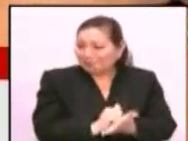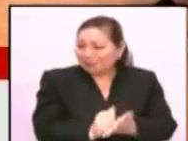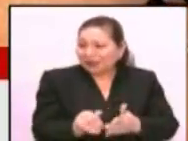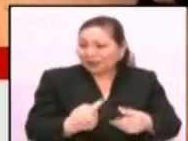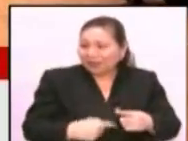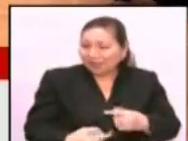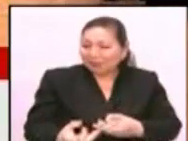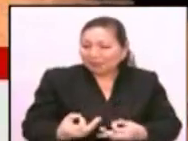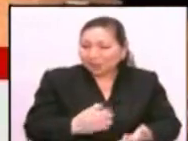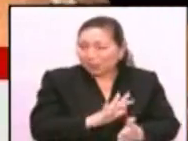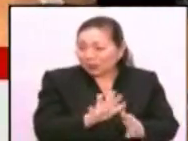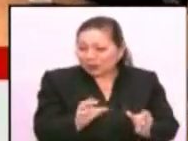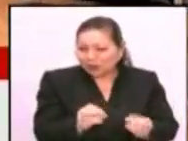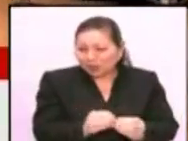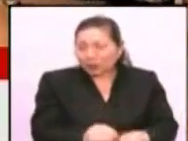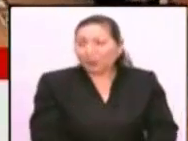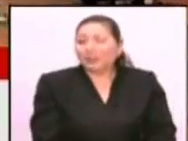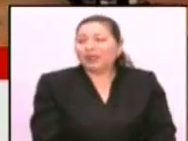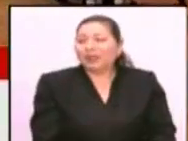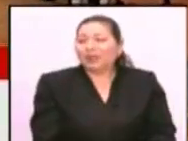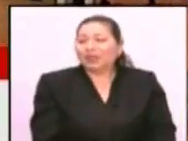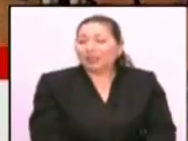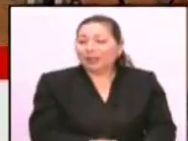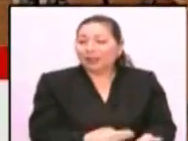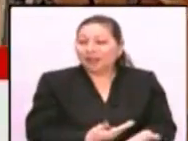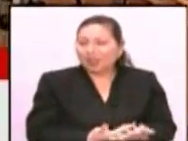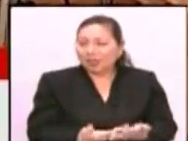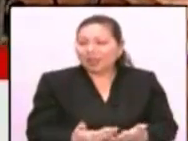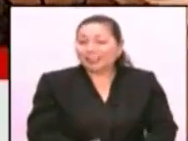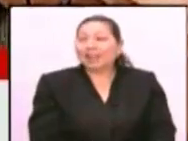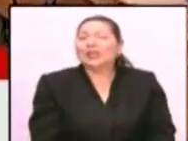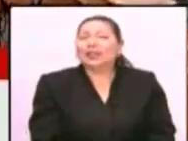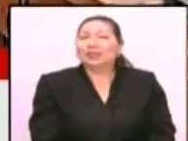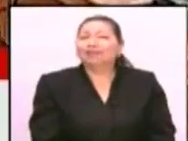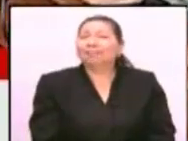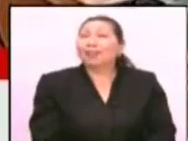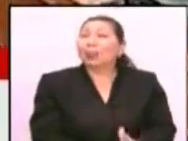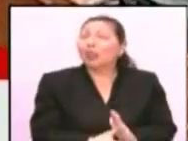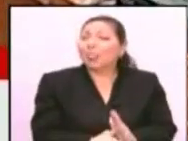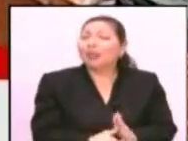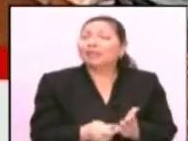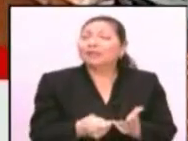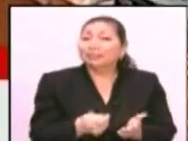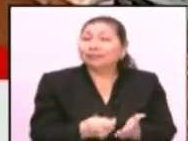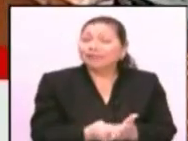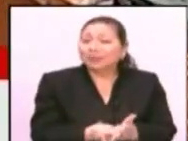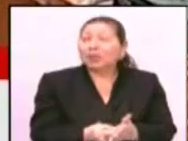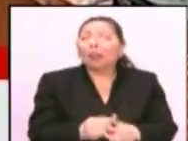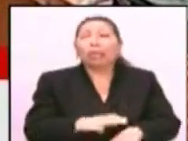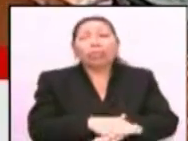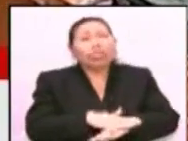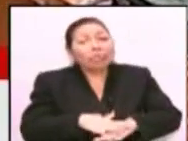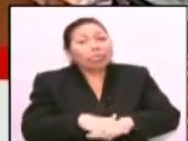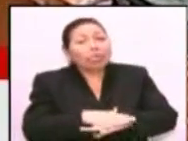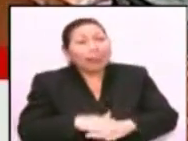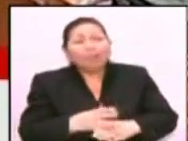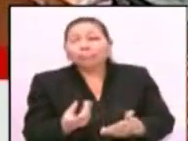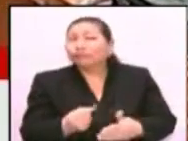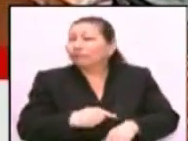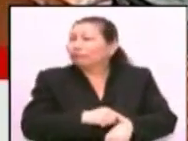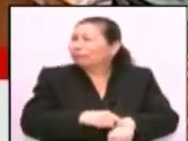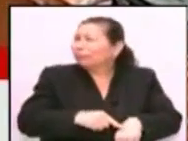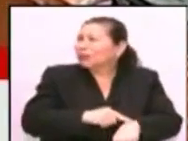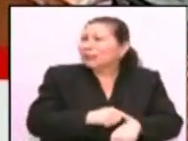que venga la liquidación, la notificación de la liquidación. Luego esa notificación de liquidación puede ser impugnada, es decir,